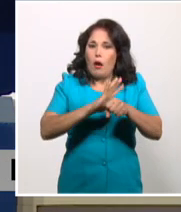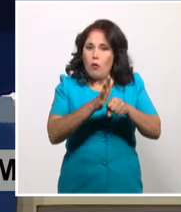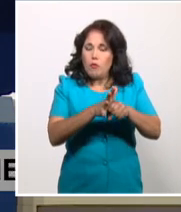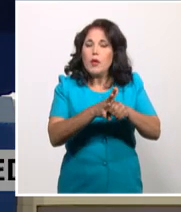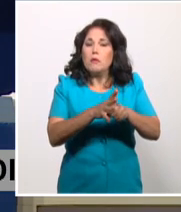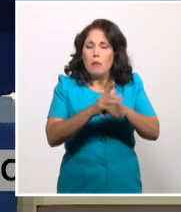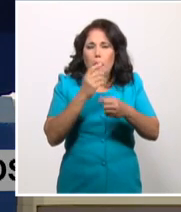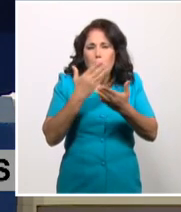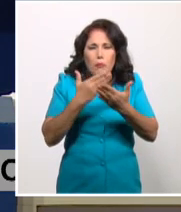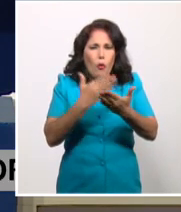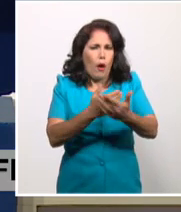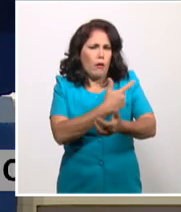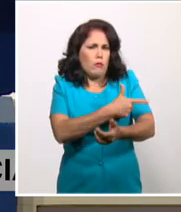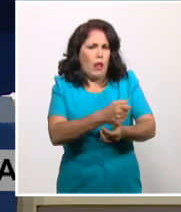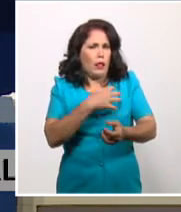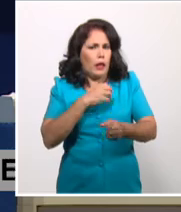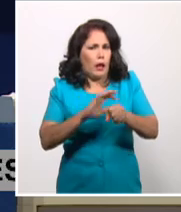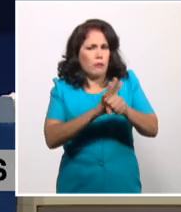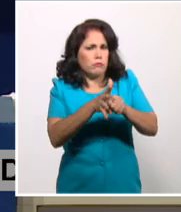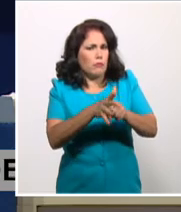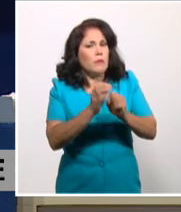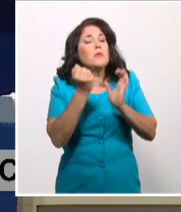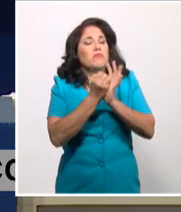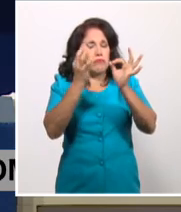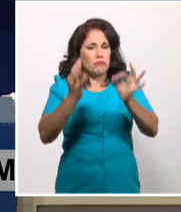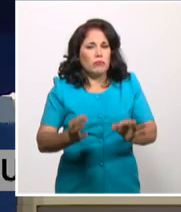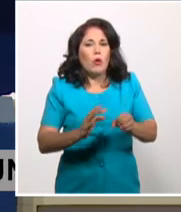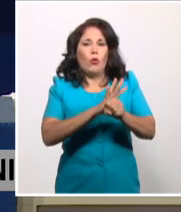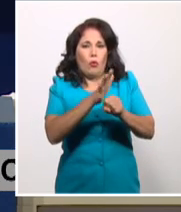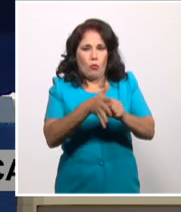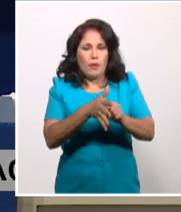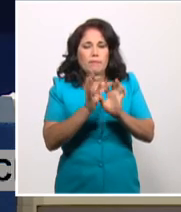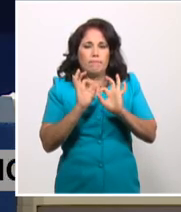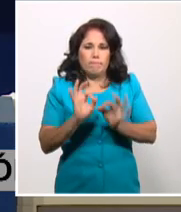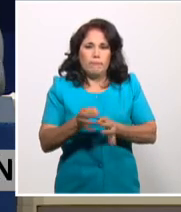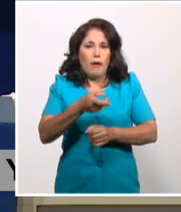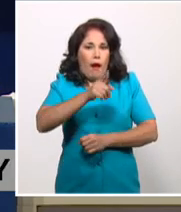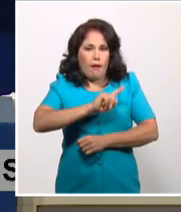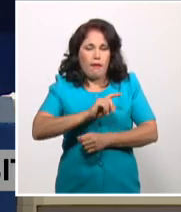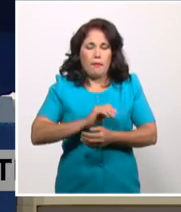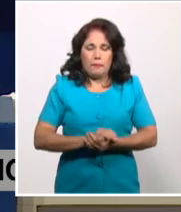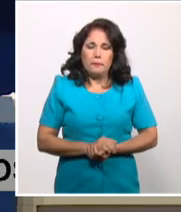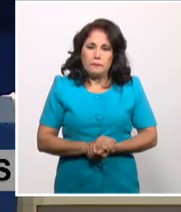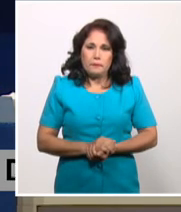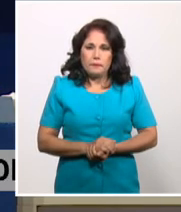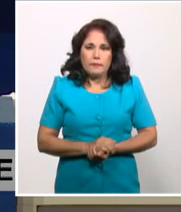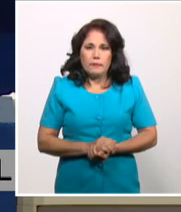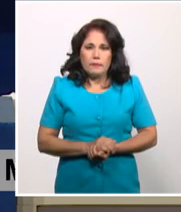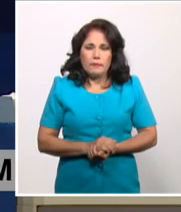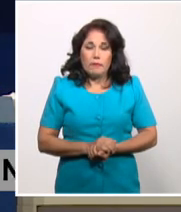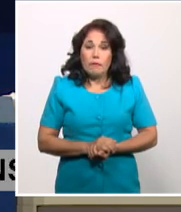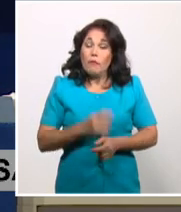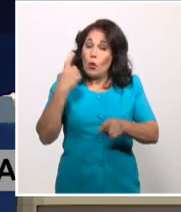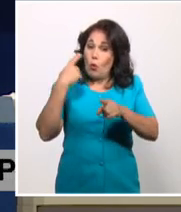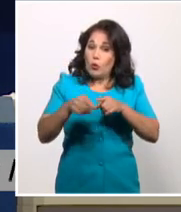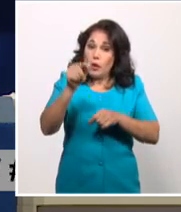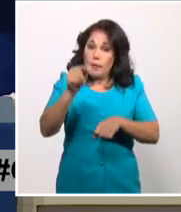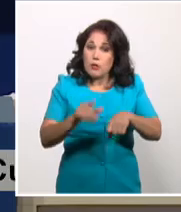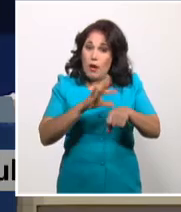muestra para COVID-19 y se confirmó en el día de ayer. Y el otro